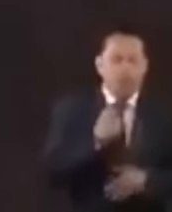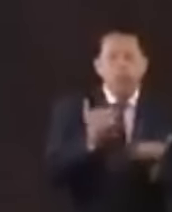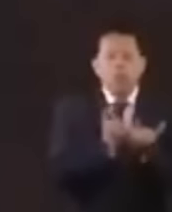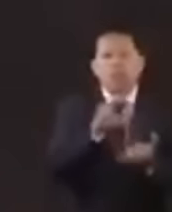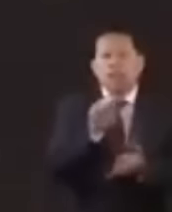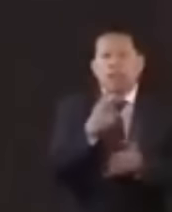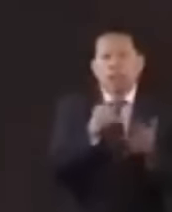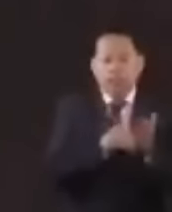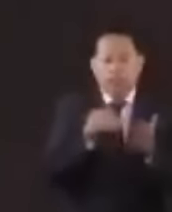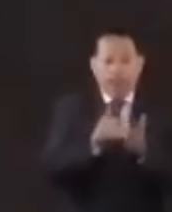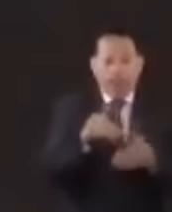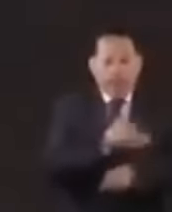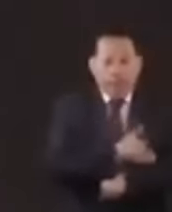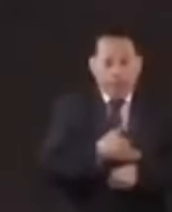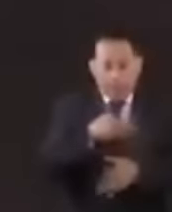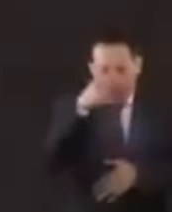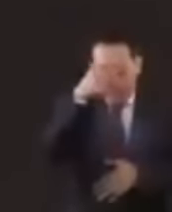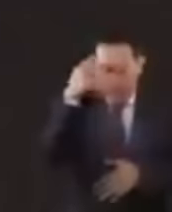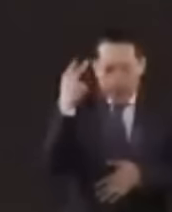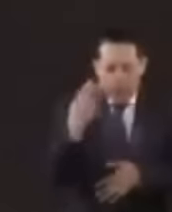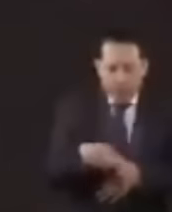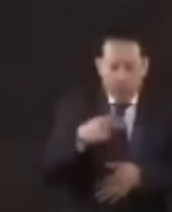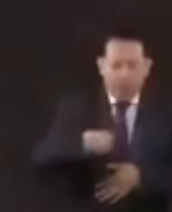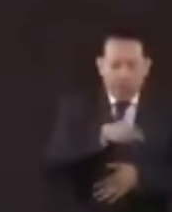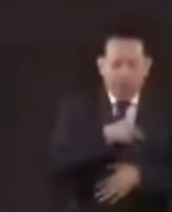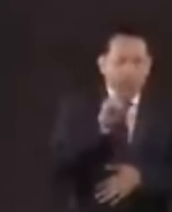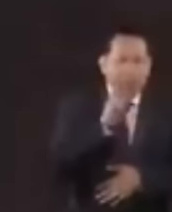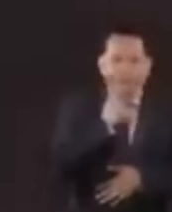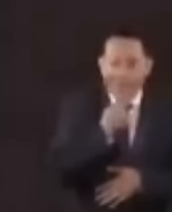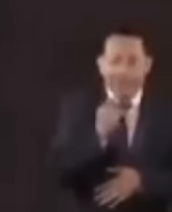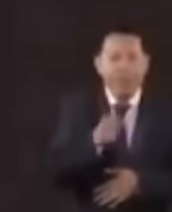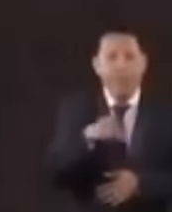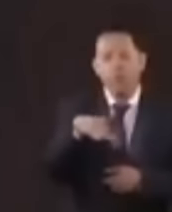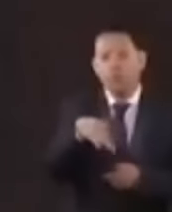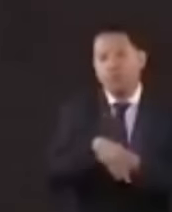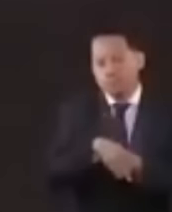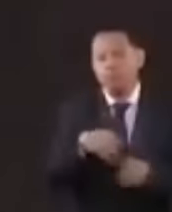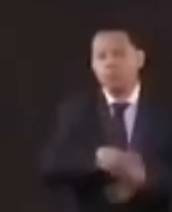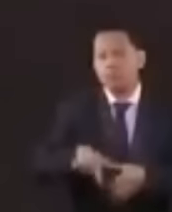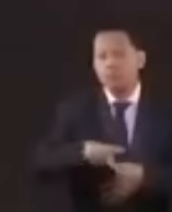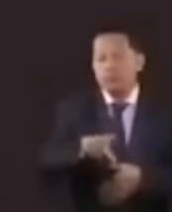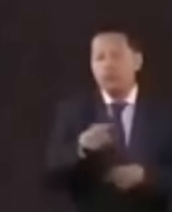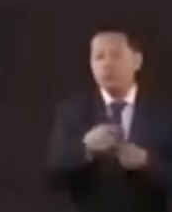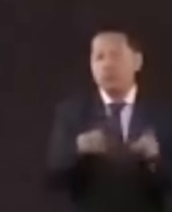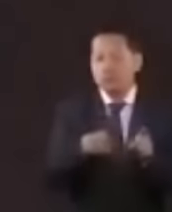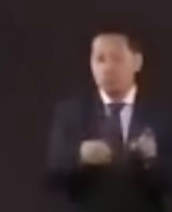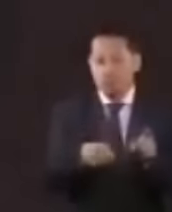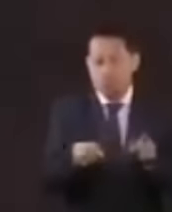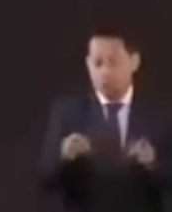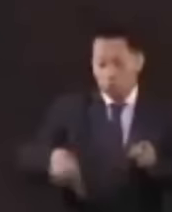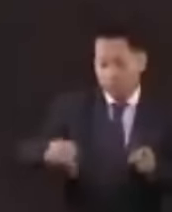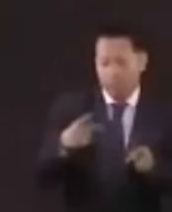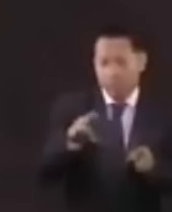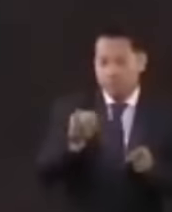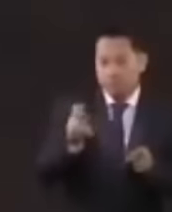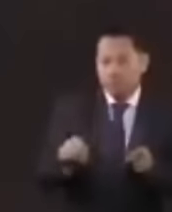millones de familias mexicanas. Nosotras y nosotros votamos por el pueblo. Ustedes, oposición